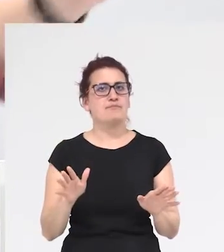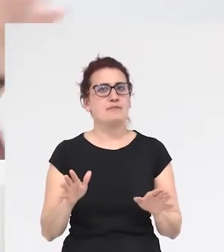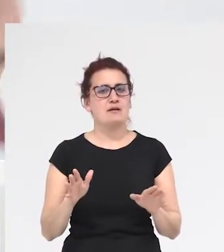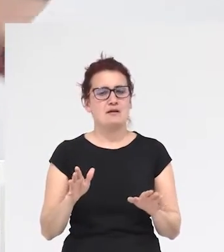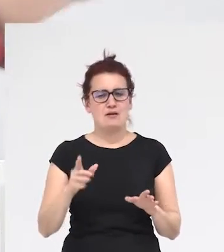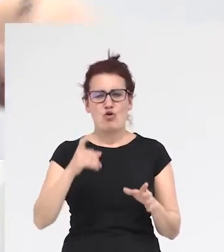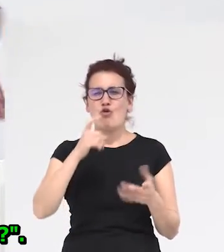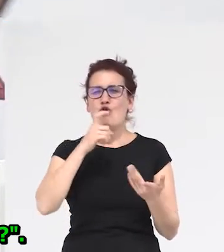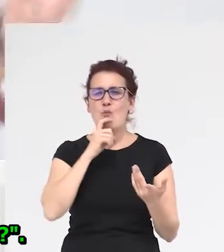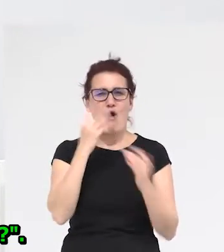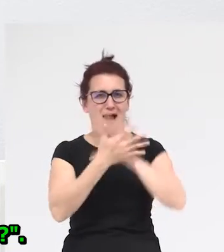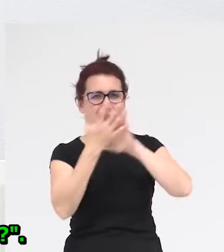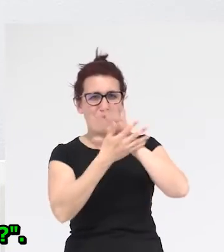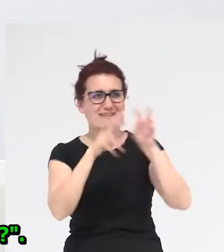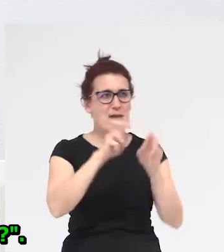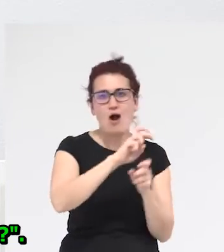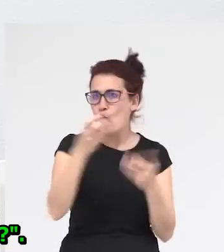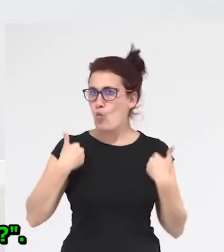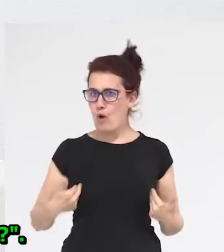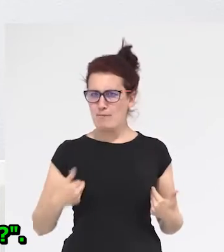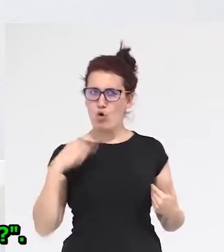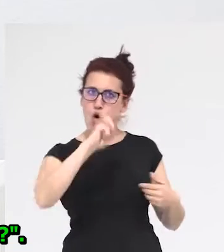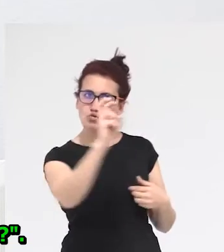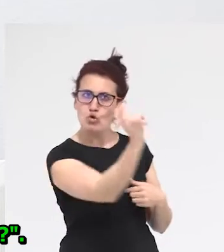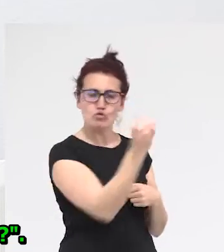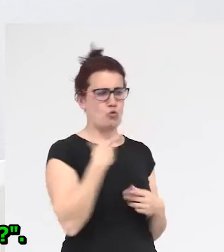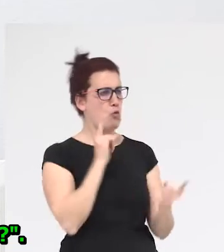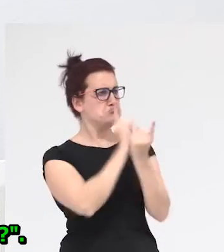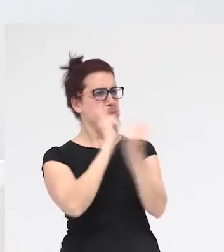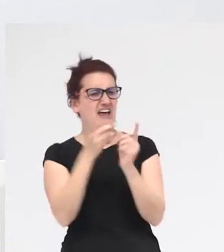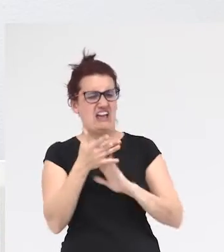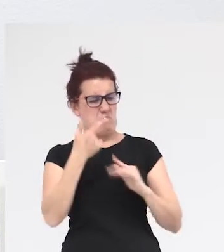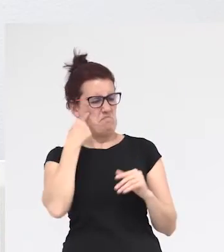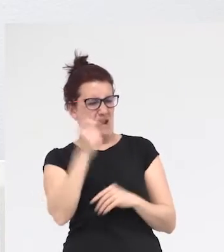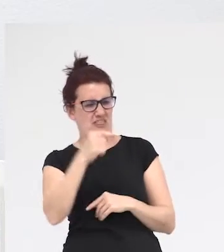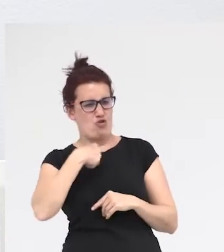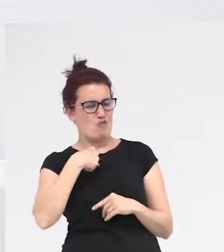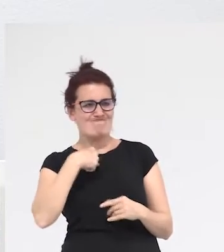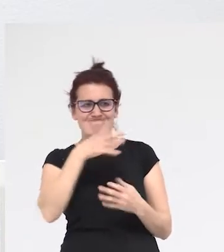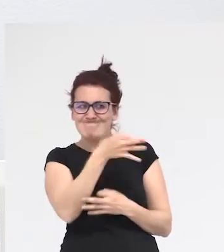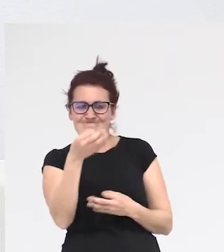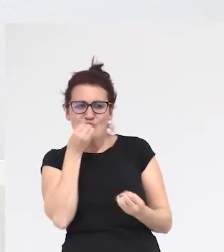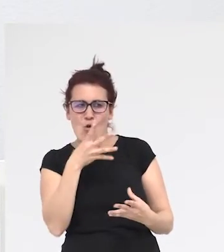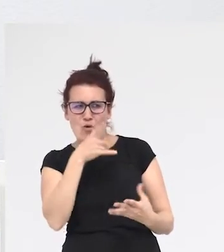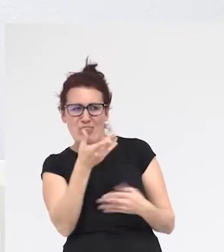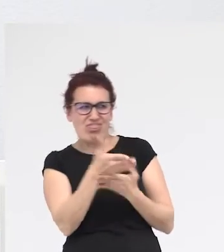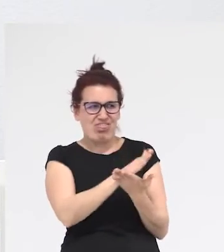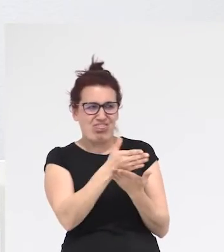¿cómo lo pongo en diálogo con esos otros cuerpos que nos desajustamos de la norma, ¿no? Ya es